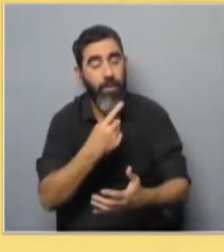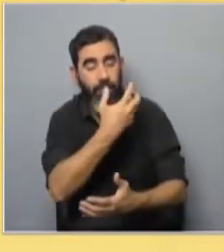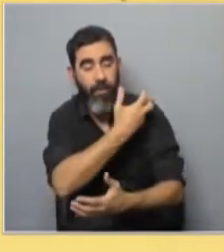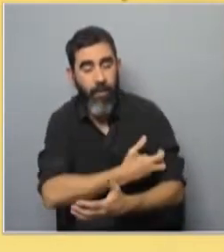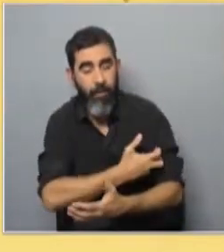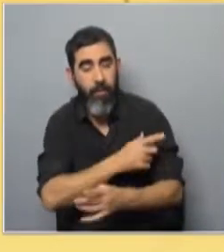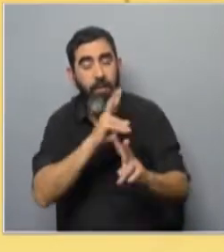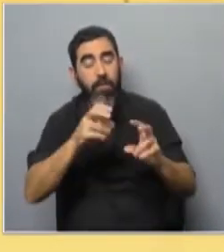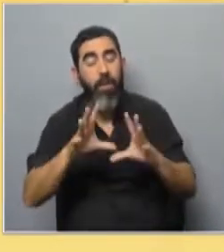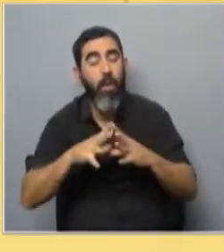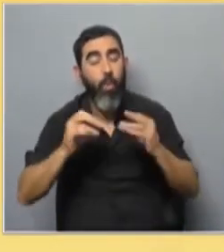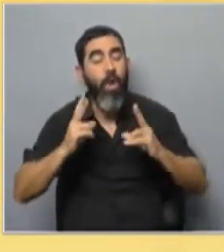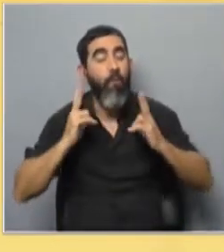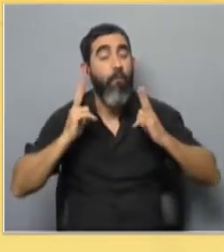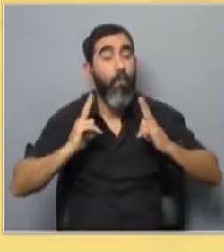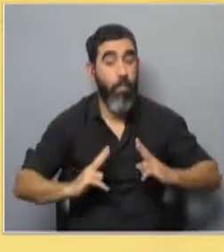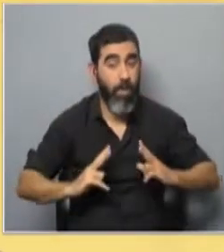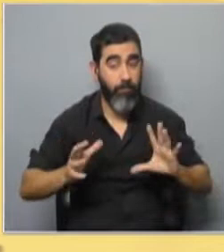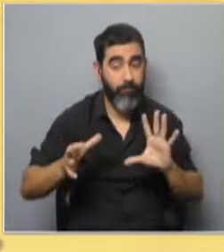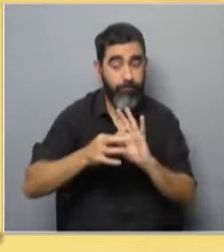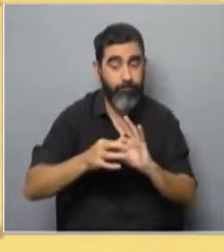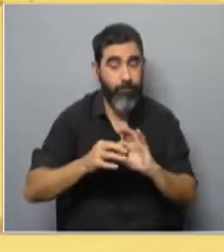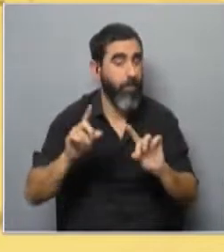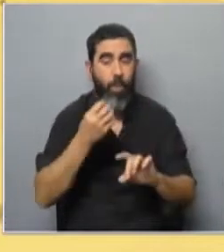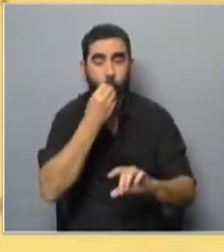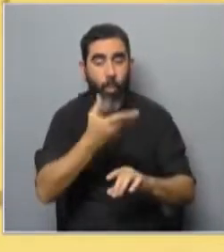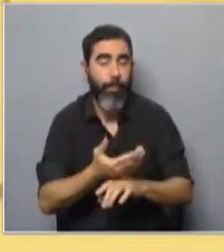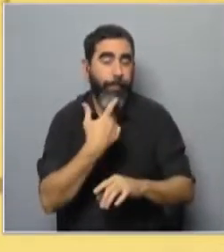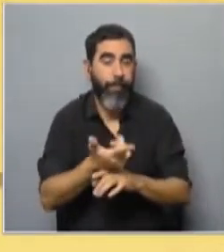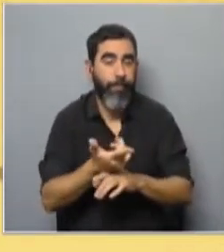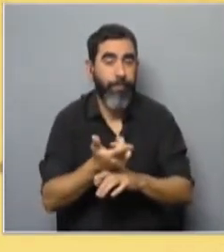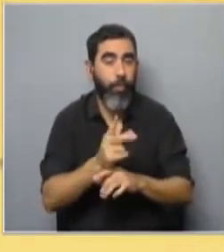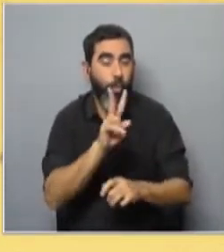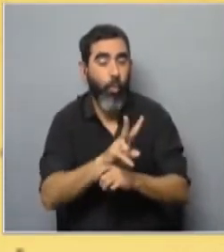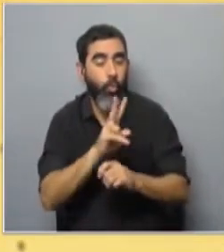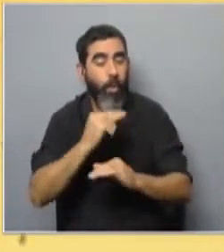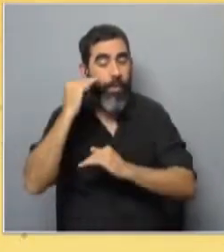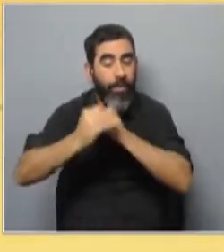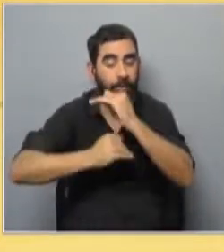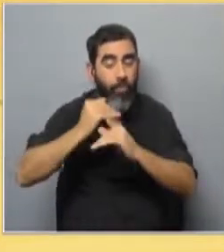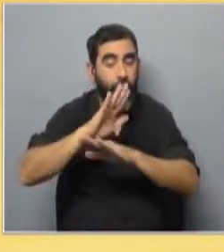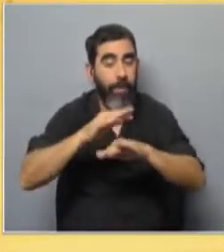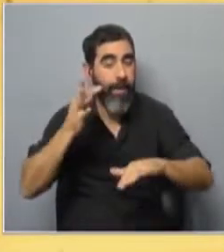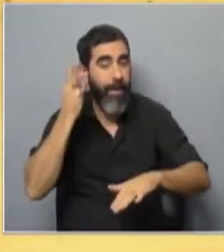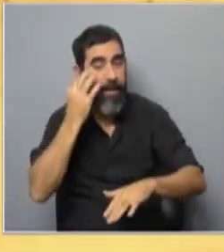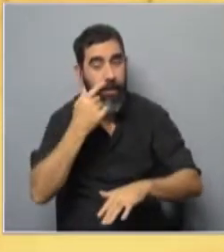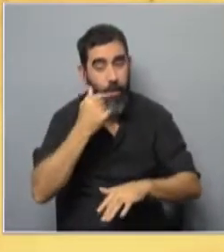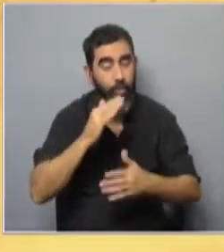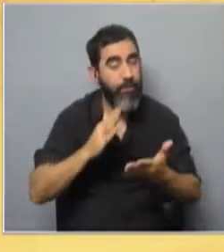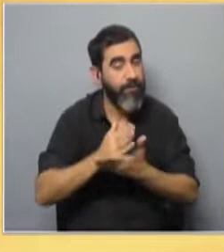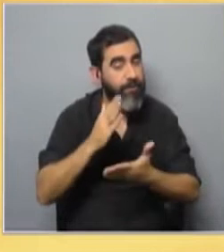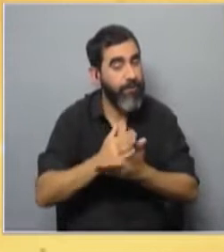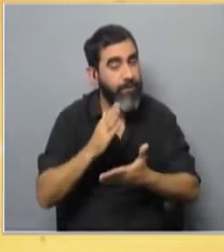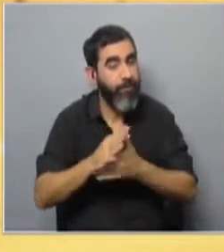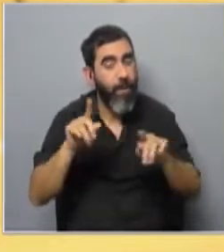la escolarización formal. Nos decía que no está bien, de alguna manera, medir el desarrollo de niñas y niños siempre con